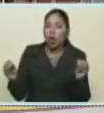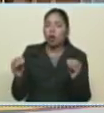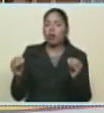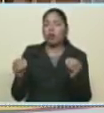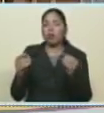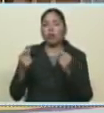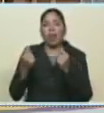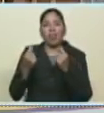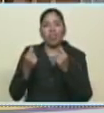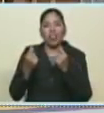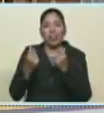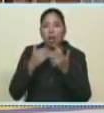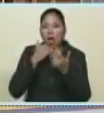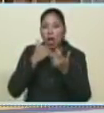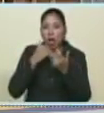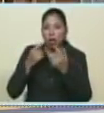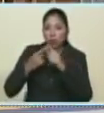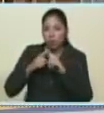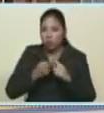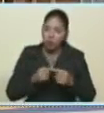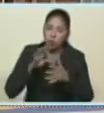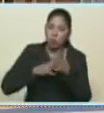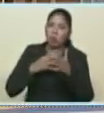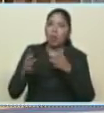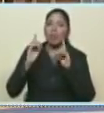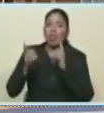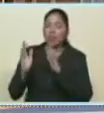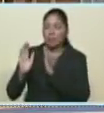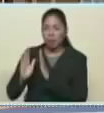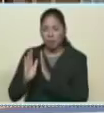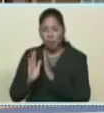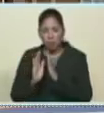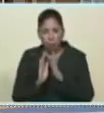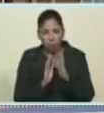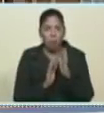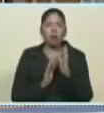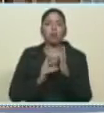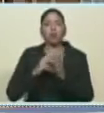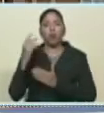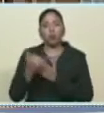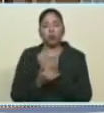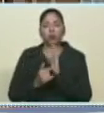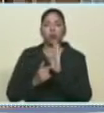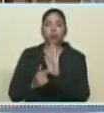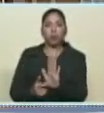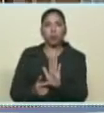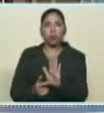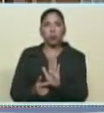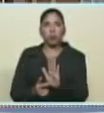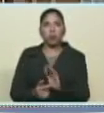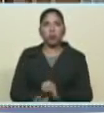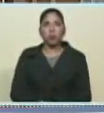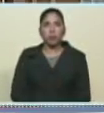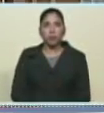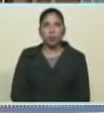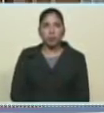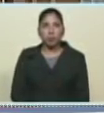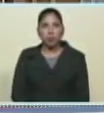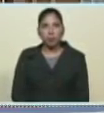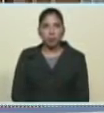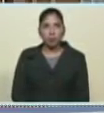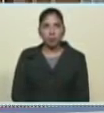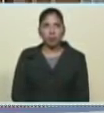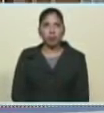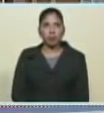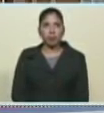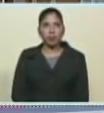amerita mucha eficiencia en la formulación y presentación del proyecto. Y como dicen, el ojo del amo